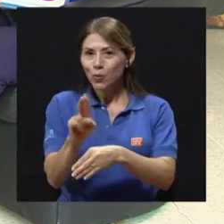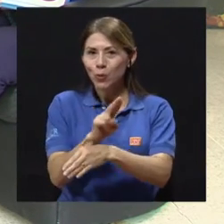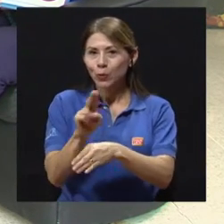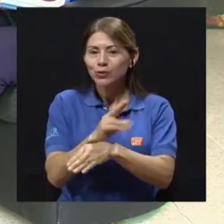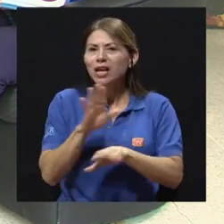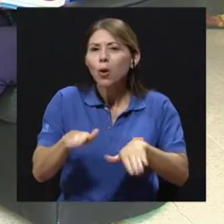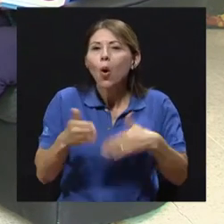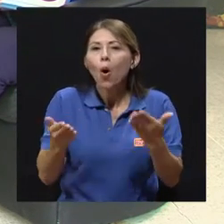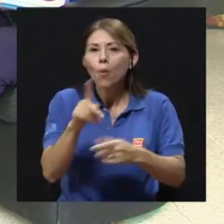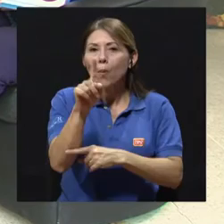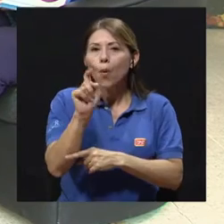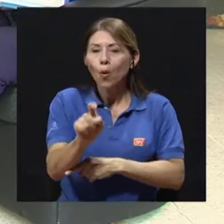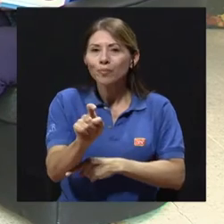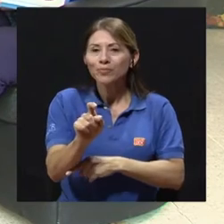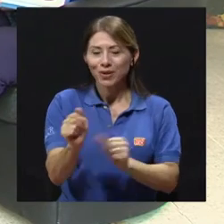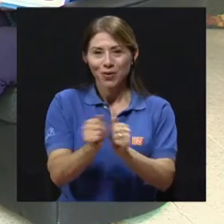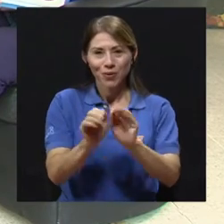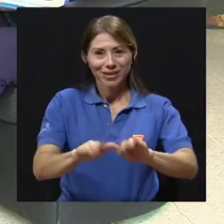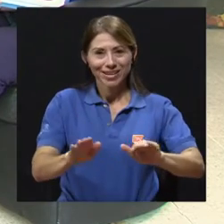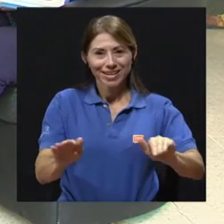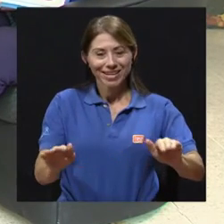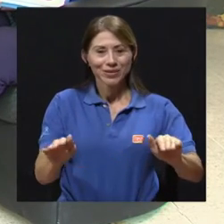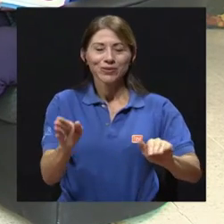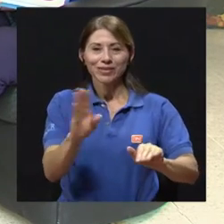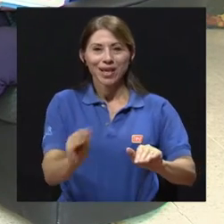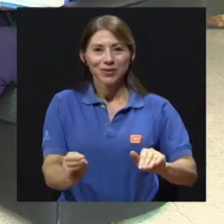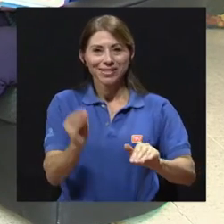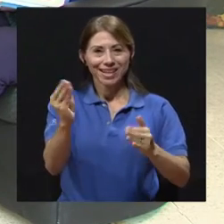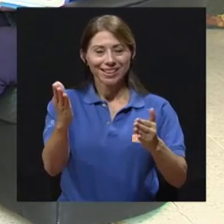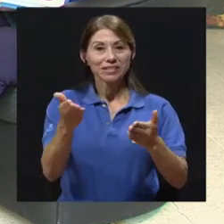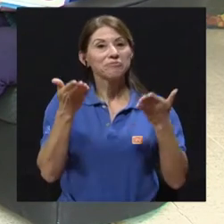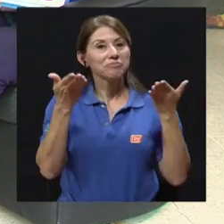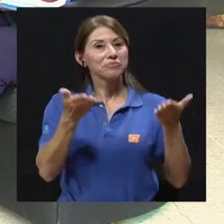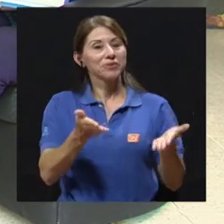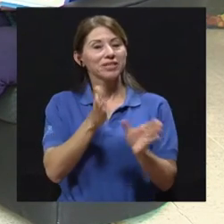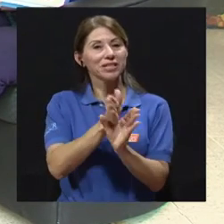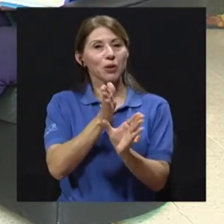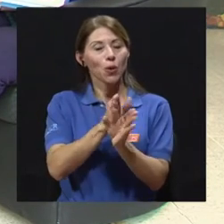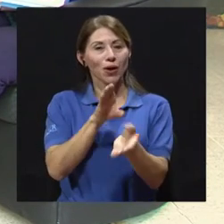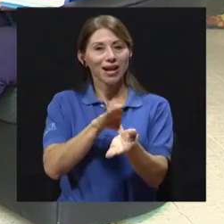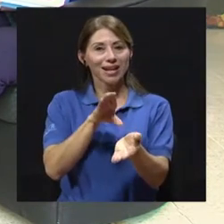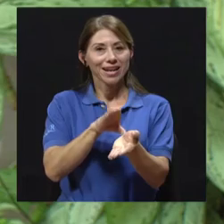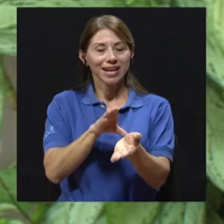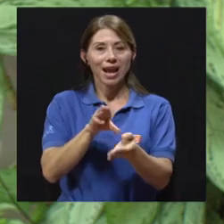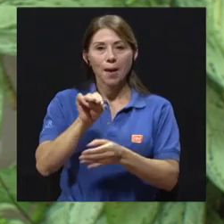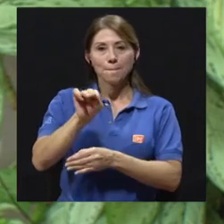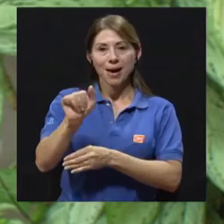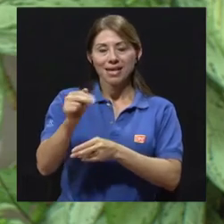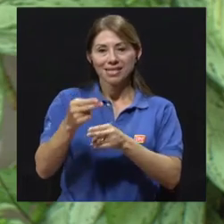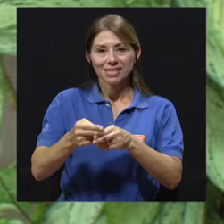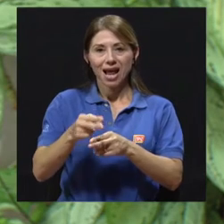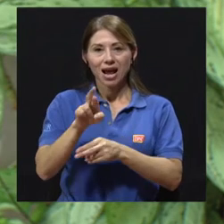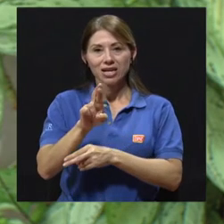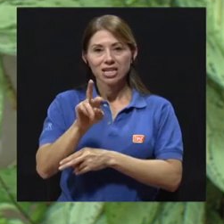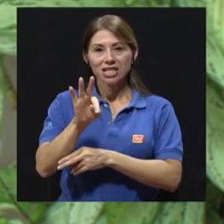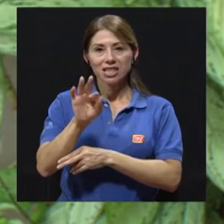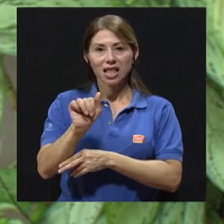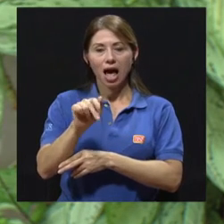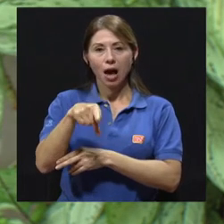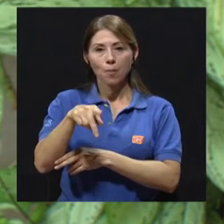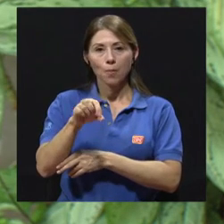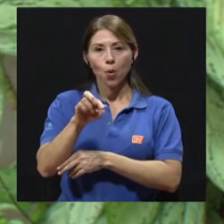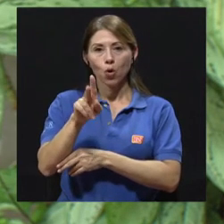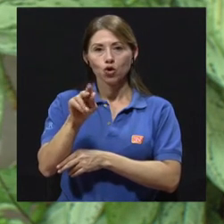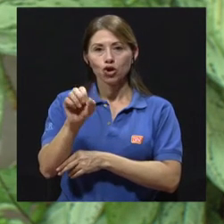cuando se trata de niños, niñas y adolescentes. Y para ello contamos con la presencia de la psicóloga clínica, la magistra Rita